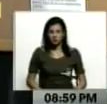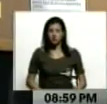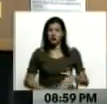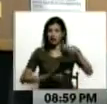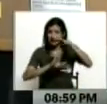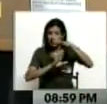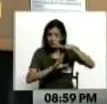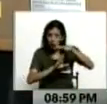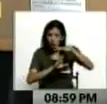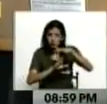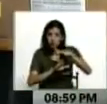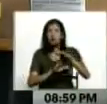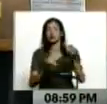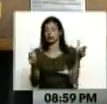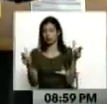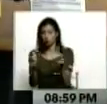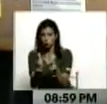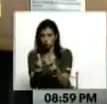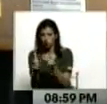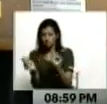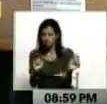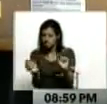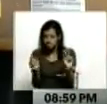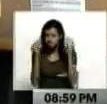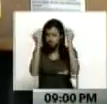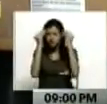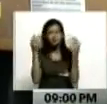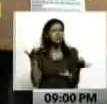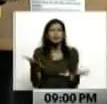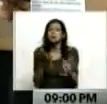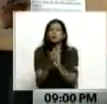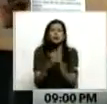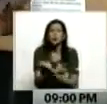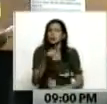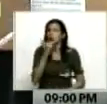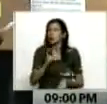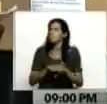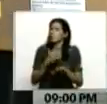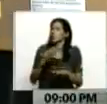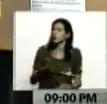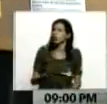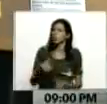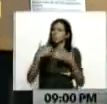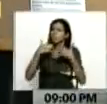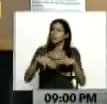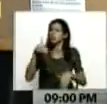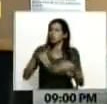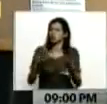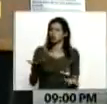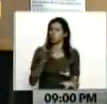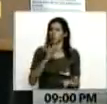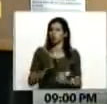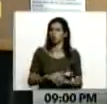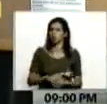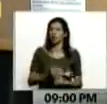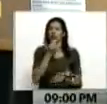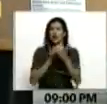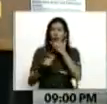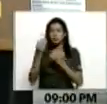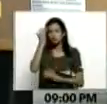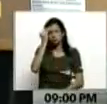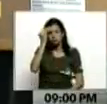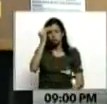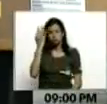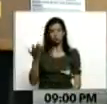familia pide uno tiempo se reúne ahí comienza a analizar y a revisar las cosas que hizo mal sobre